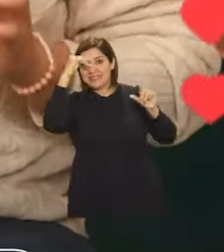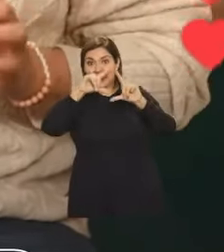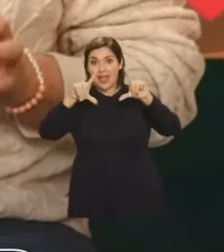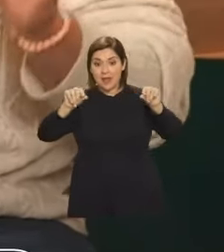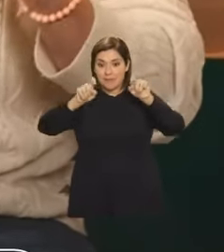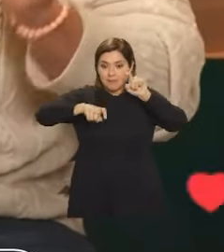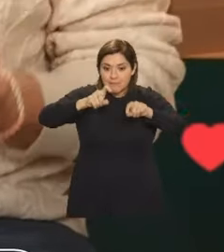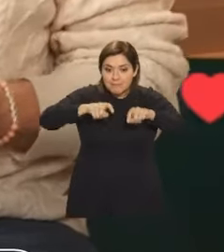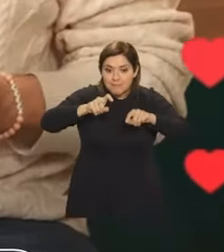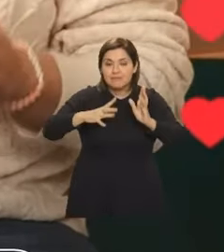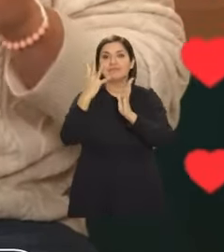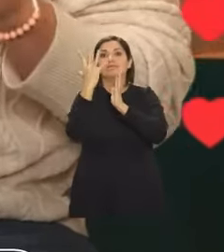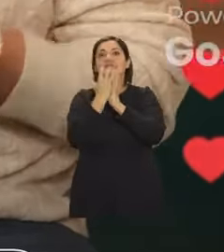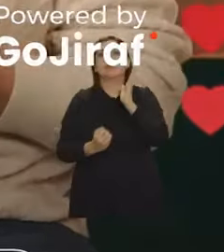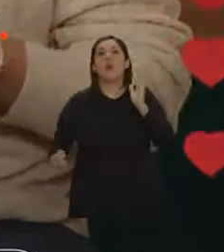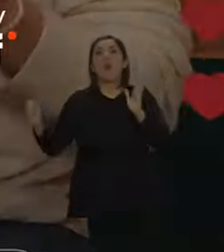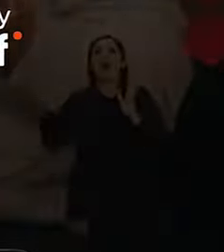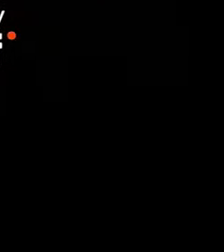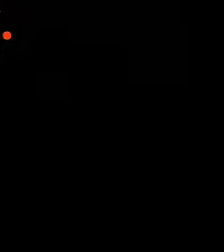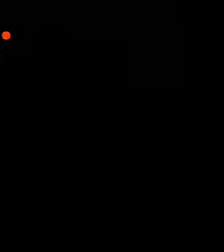50% de descuento en toda la web